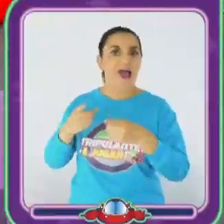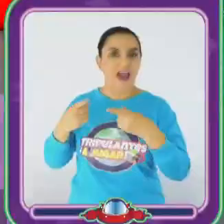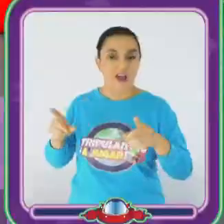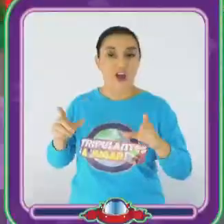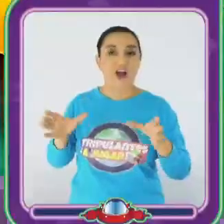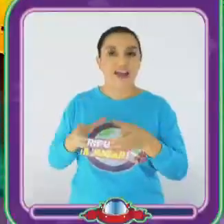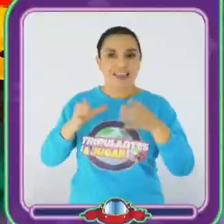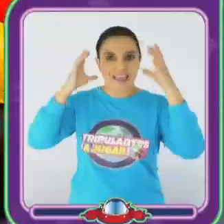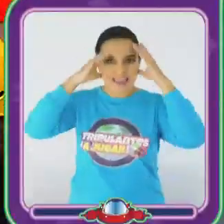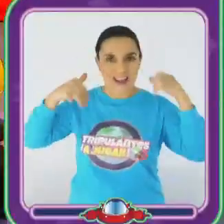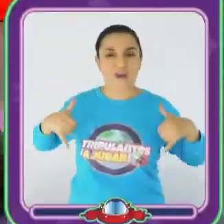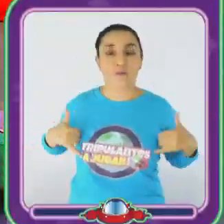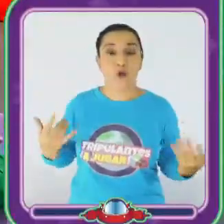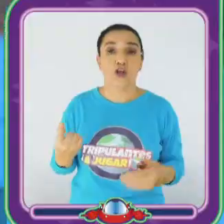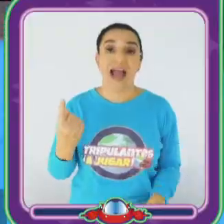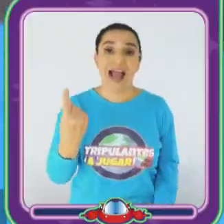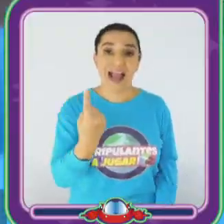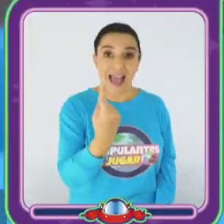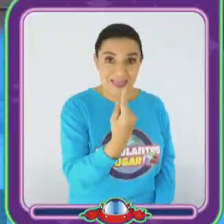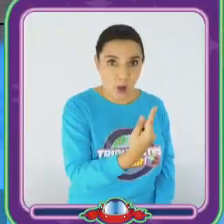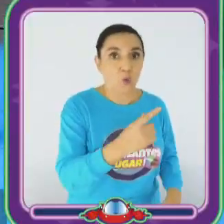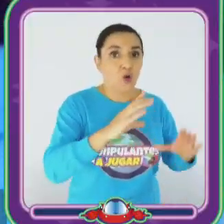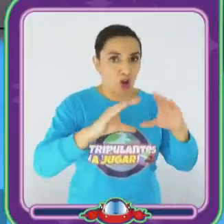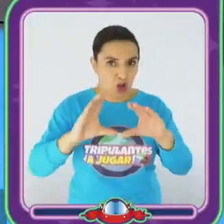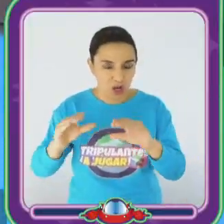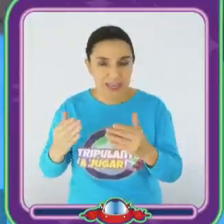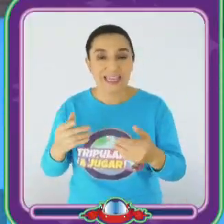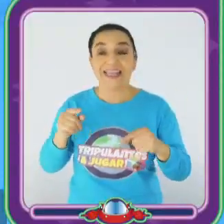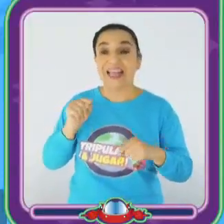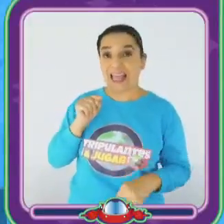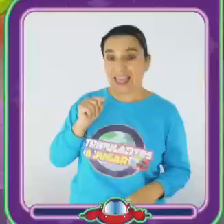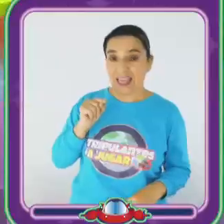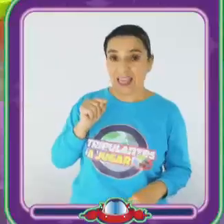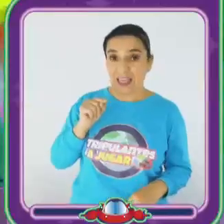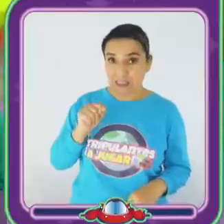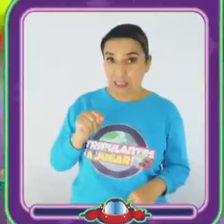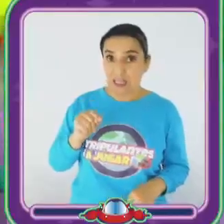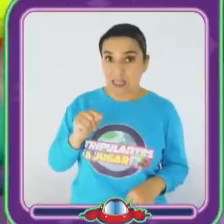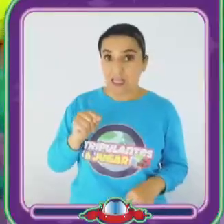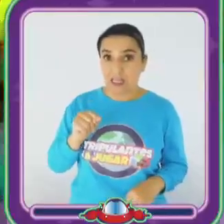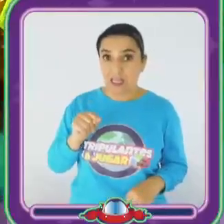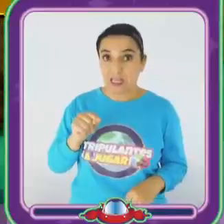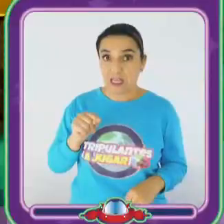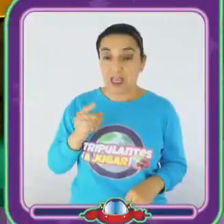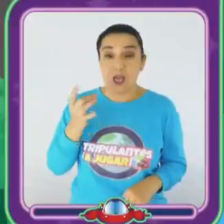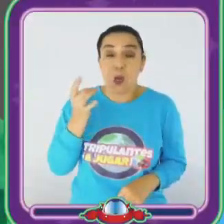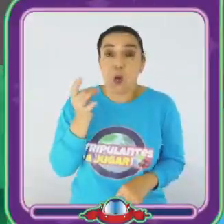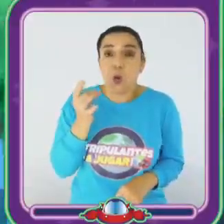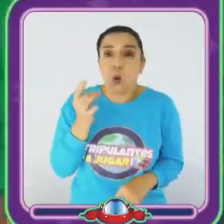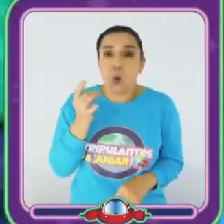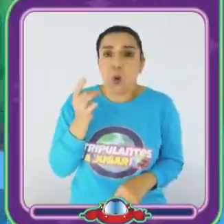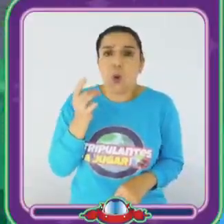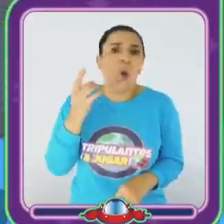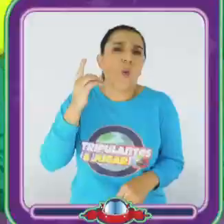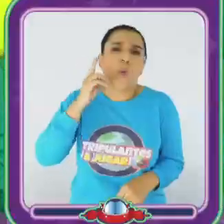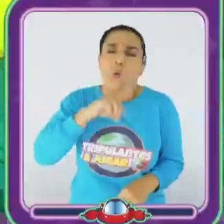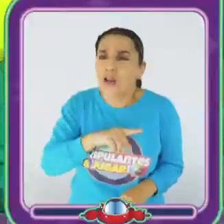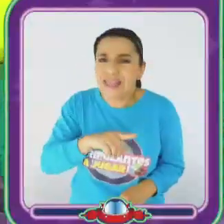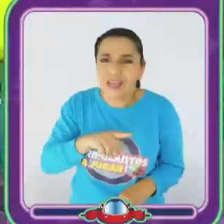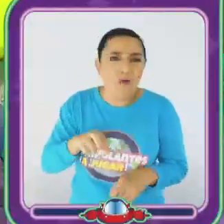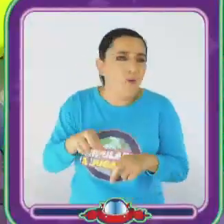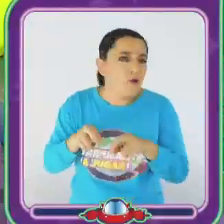¡Pero la música, tripulación! Un tripulante, una tripulante, un cojín. Este es el último